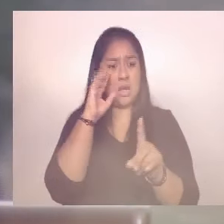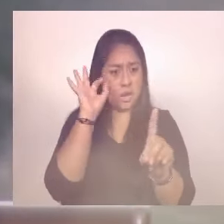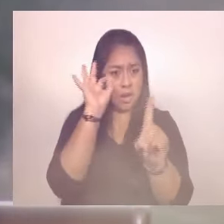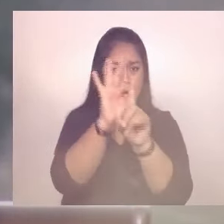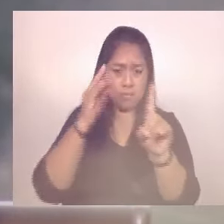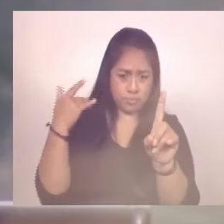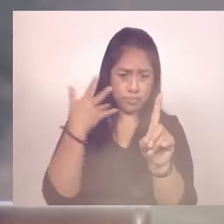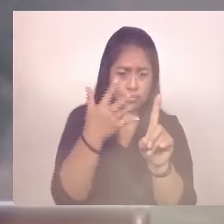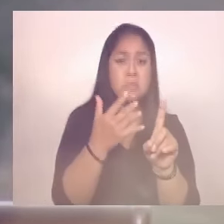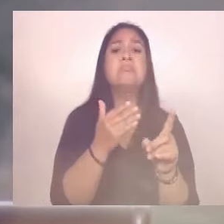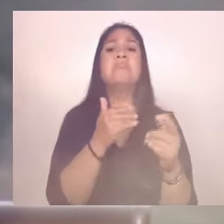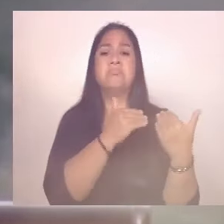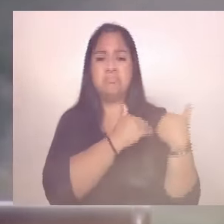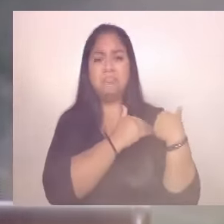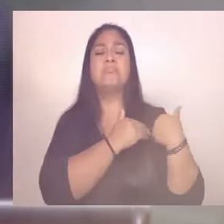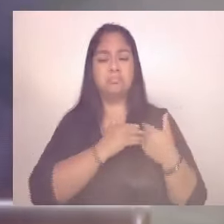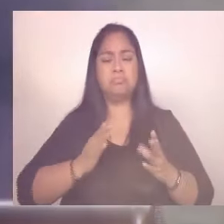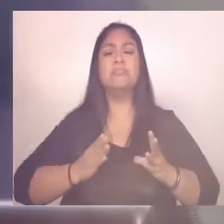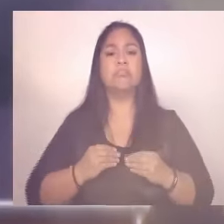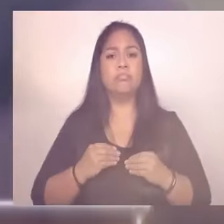objetivo es total.